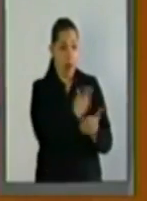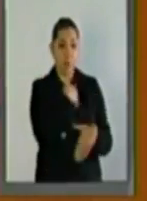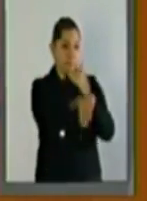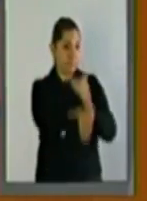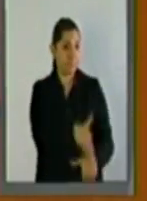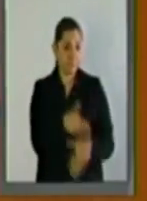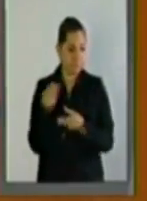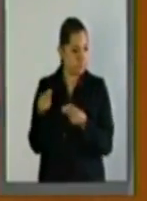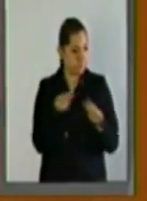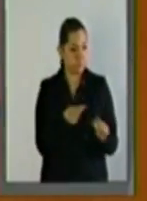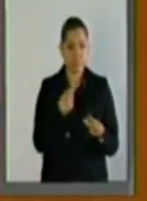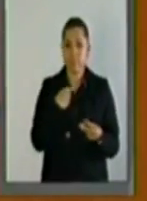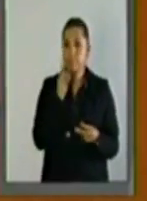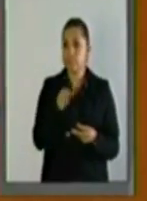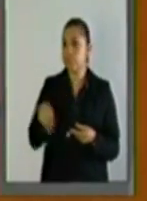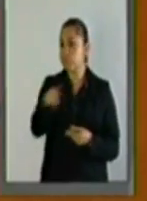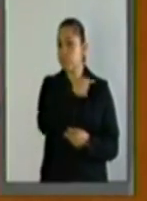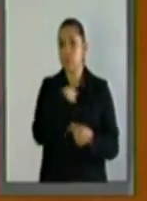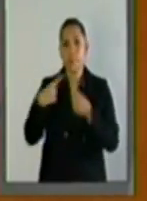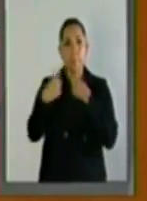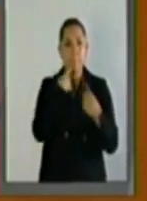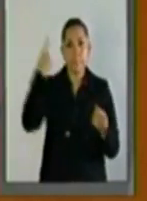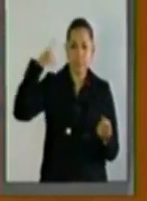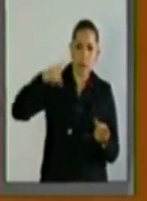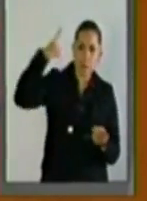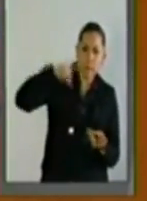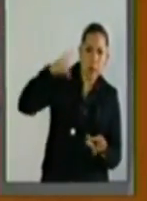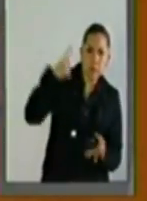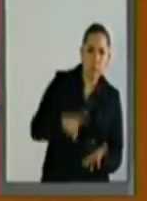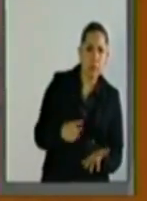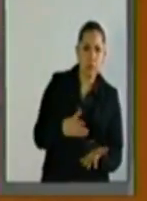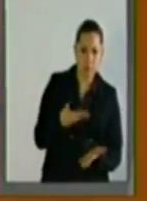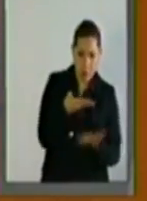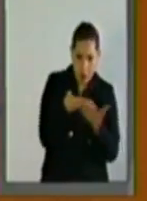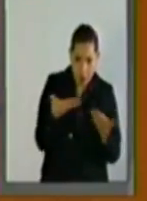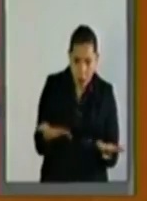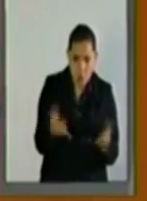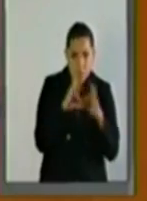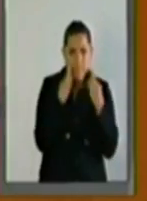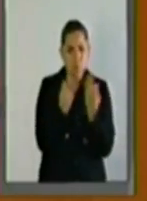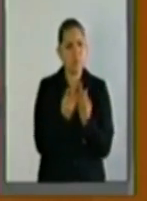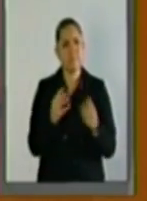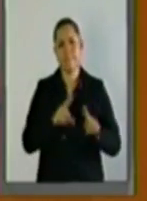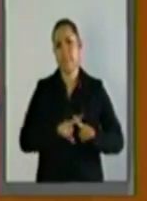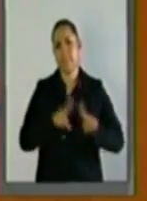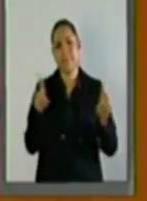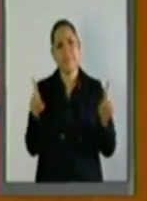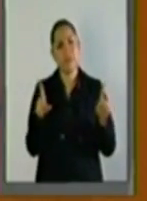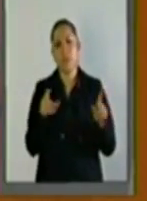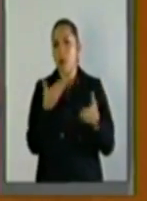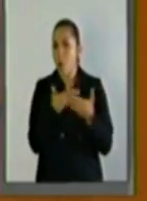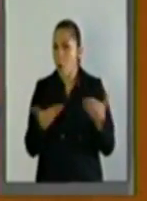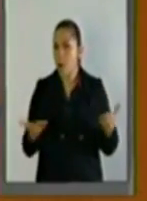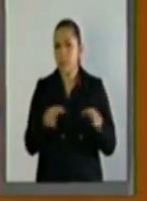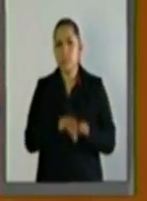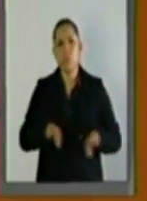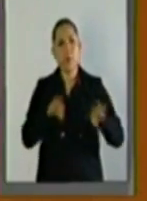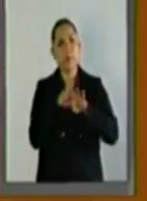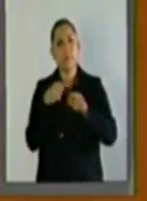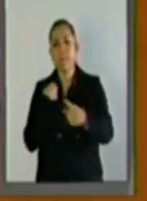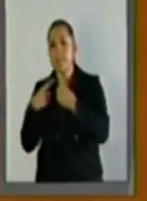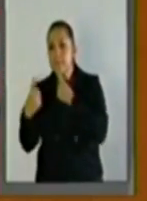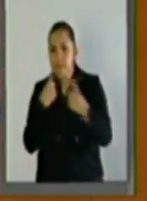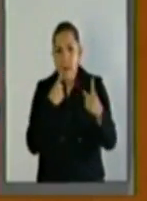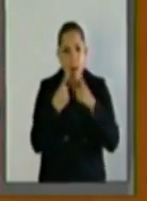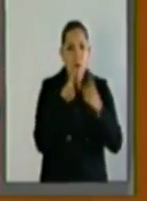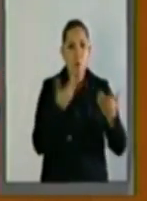el Poder Legislativo decidiéramos qué vamos a hacer. Hoy esa no es la premisa. Hoy la constante es el diálogo, la comunicación y ver